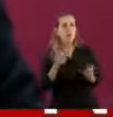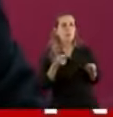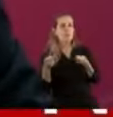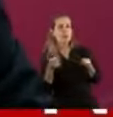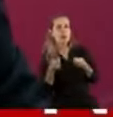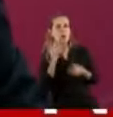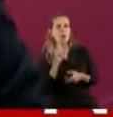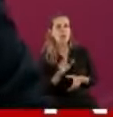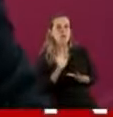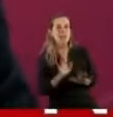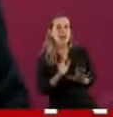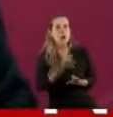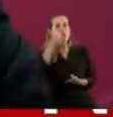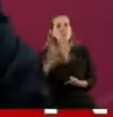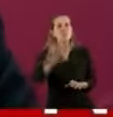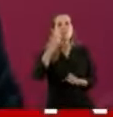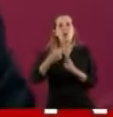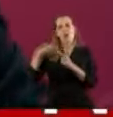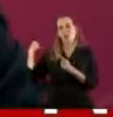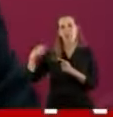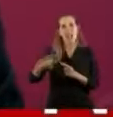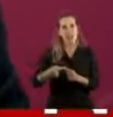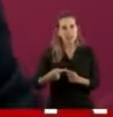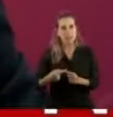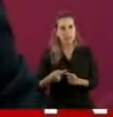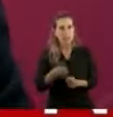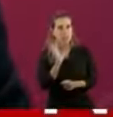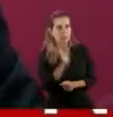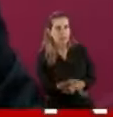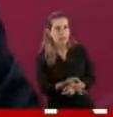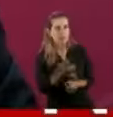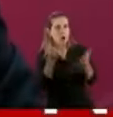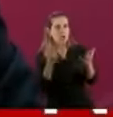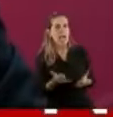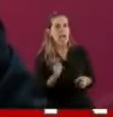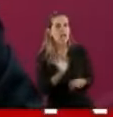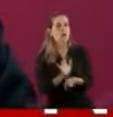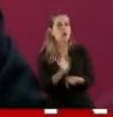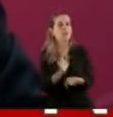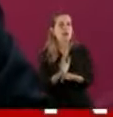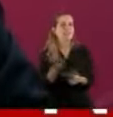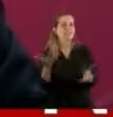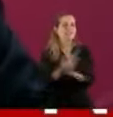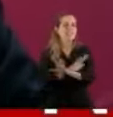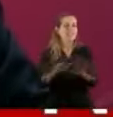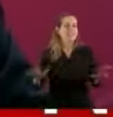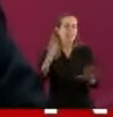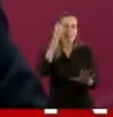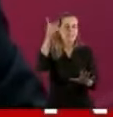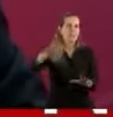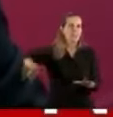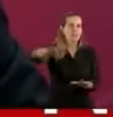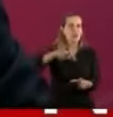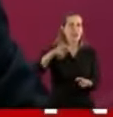extrema prudencia los últimos días, porque sentimos realmente que se estaban cruzando todos los límites.